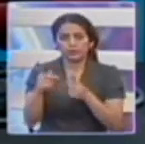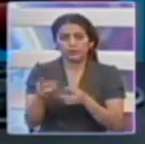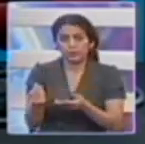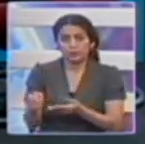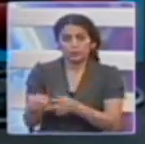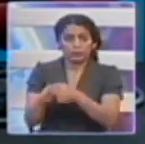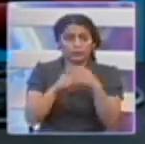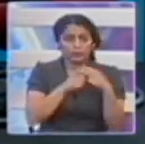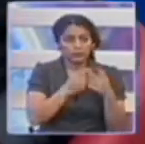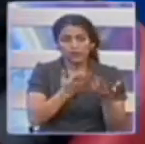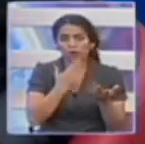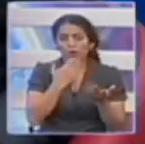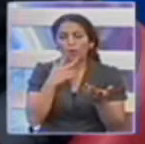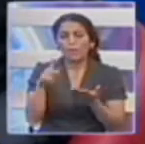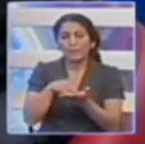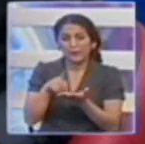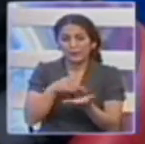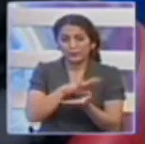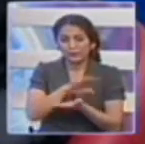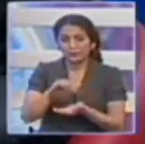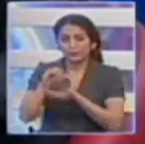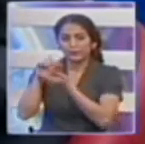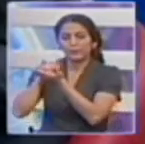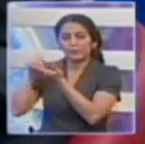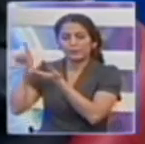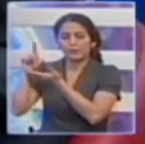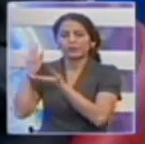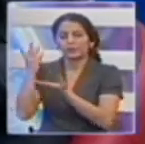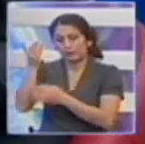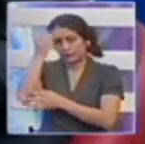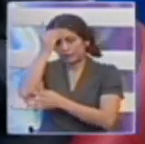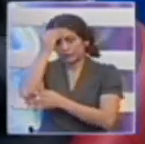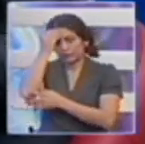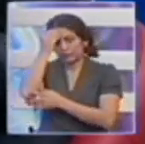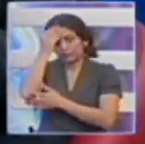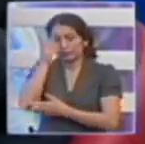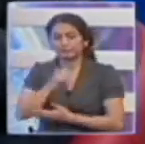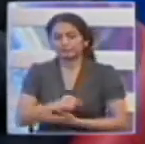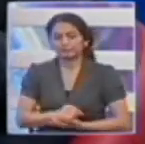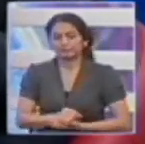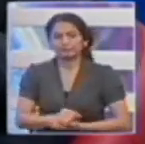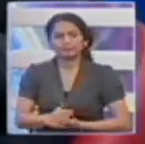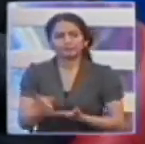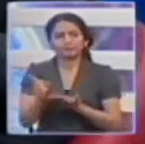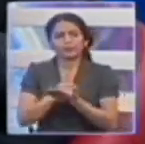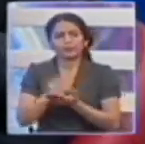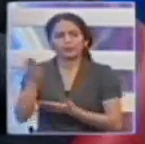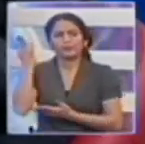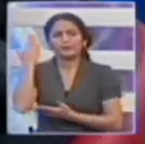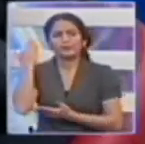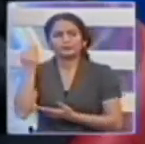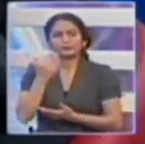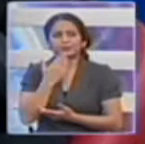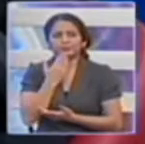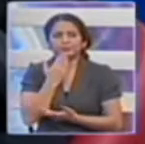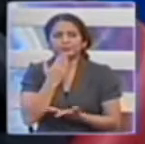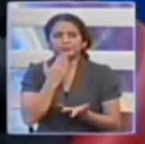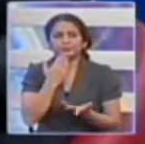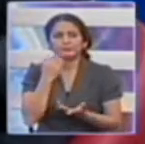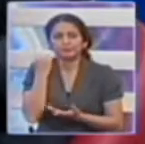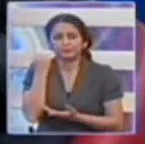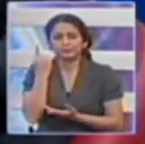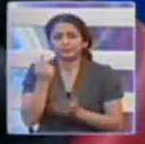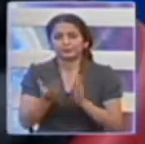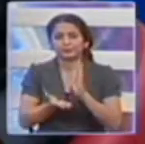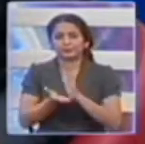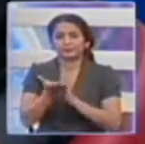también, aterrizando un poco el estudio, es importante hablar de qué ocurre en el sistema financiero. Recién la semana pasada vimos cómo subieron el encaje bancario del